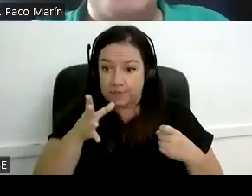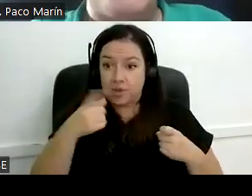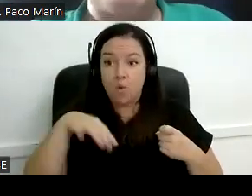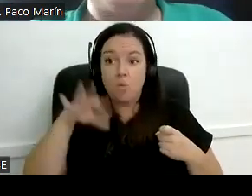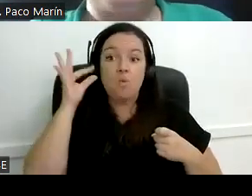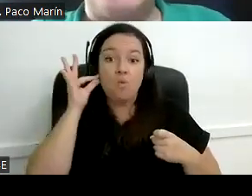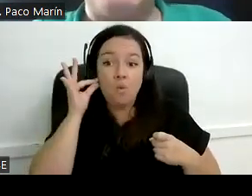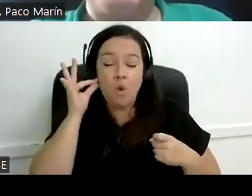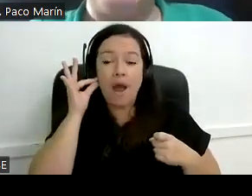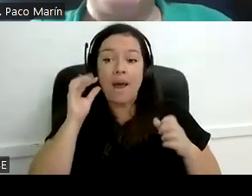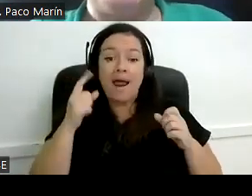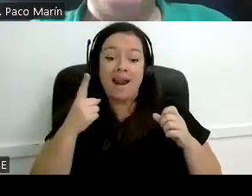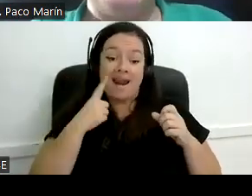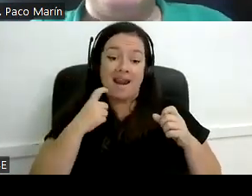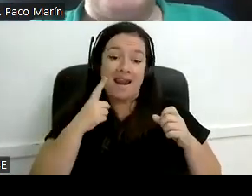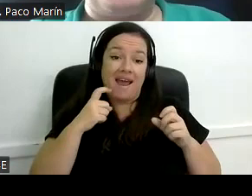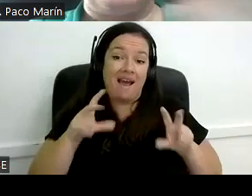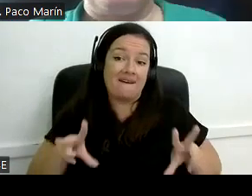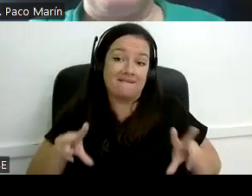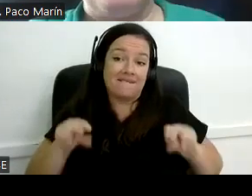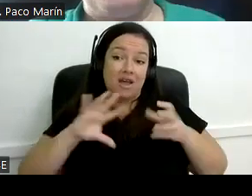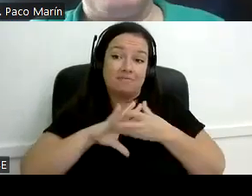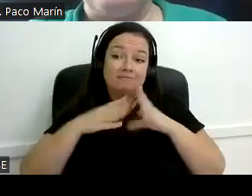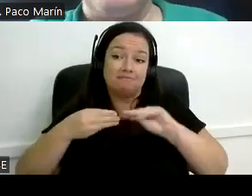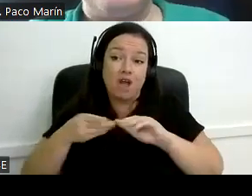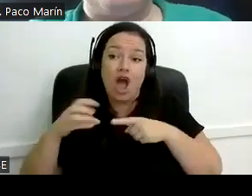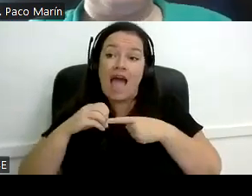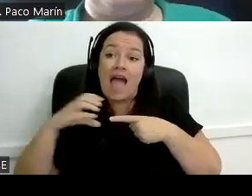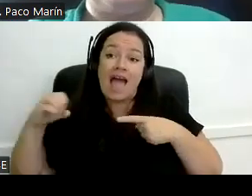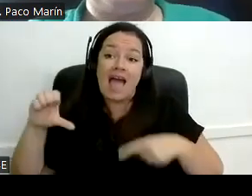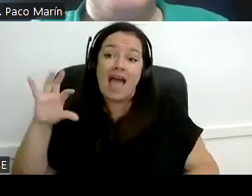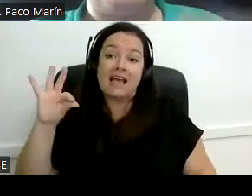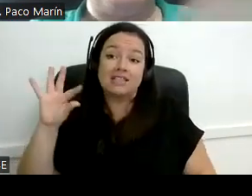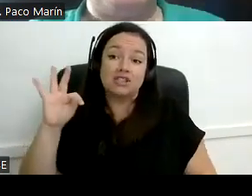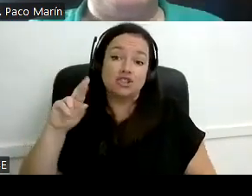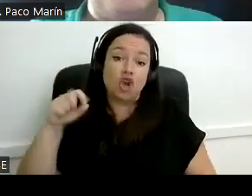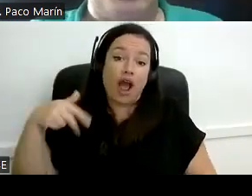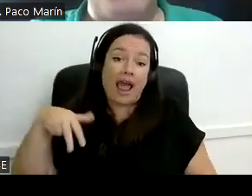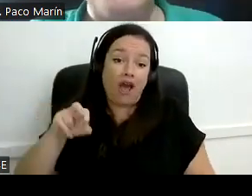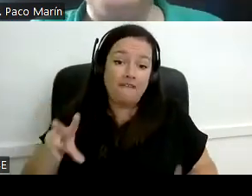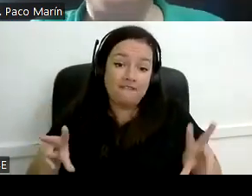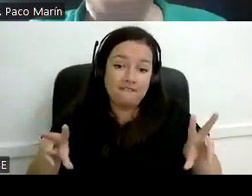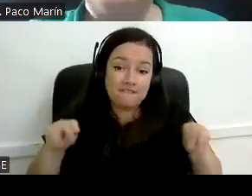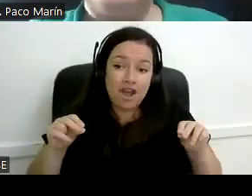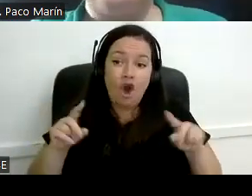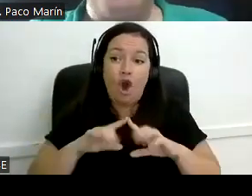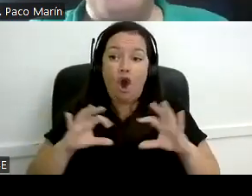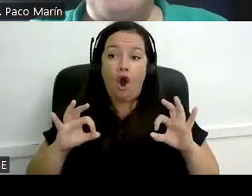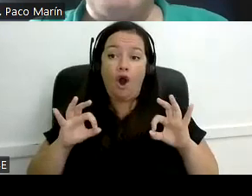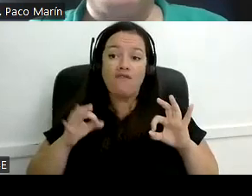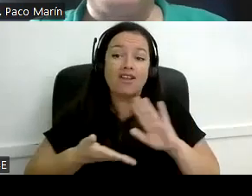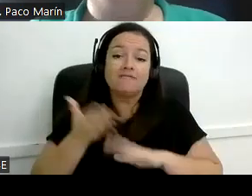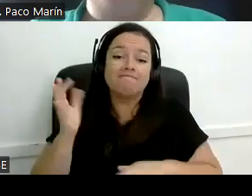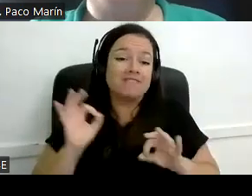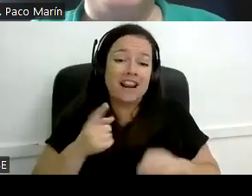las mujeres dejan de producir estrógenos a nivel ovárico, dejan de tener ciclos ováricos, es